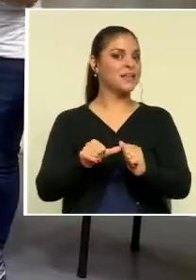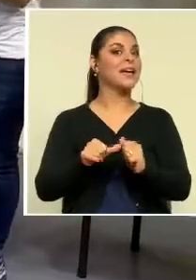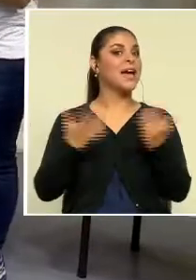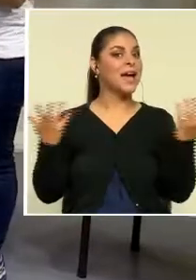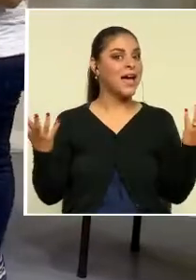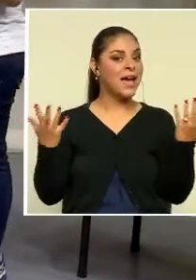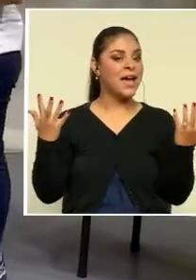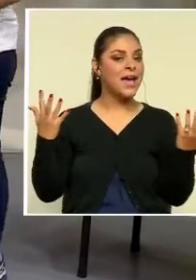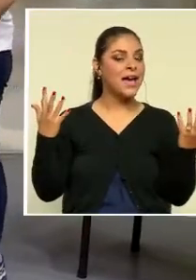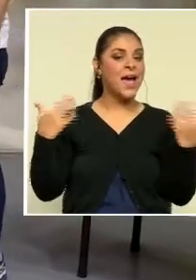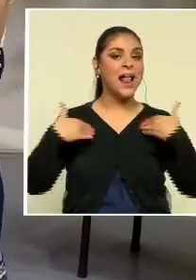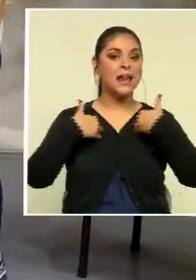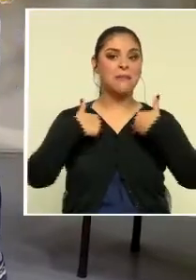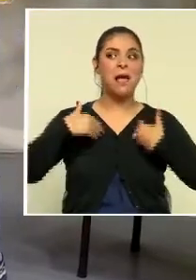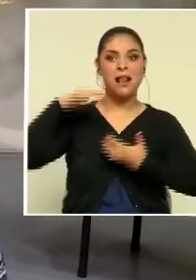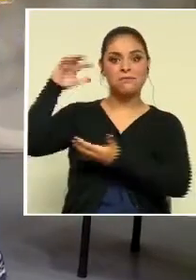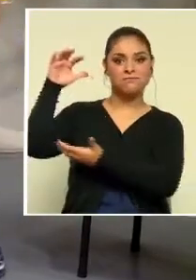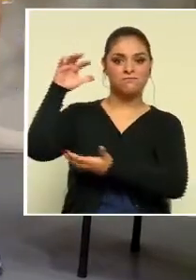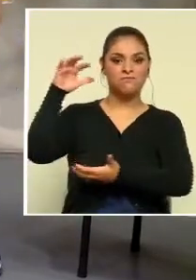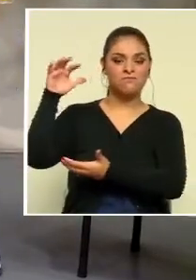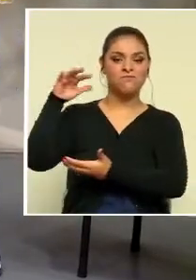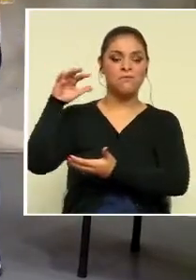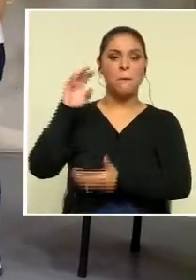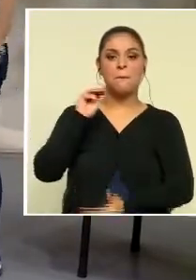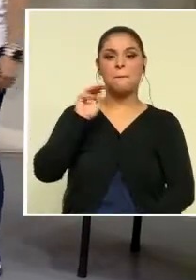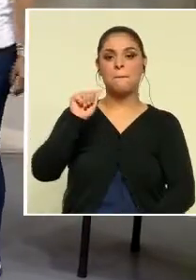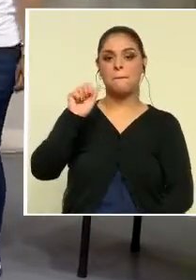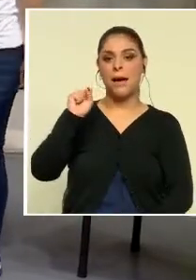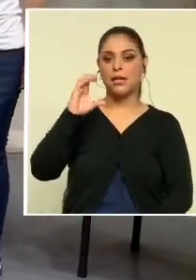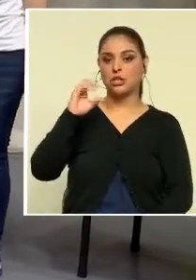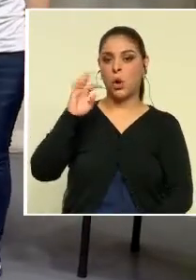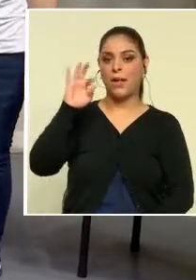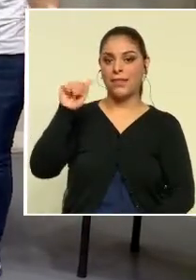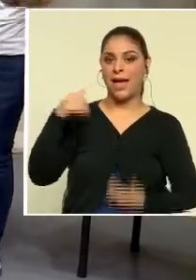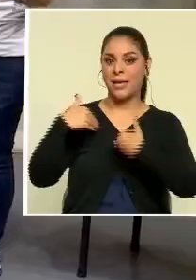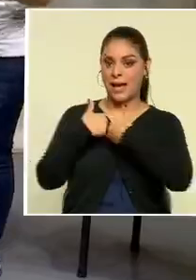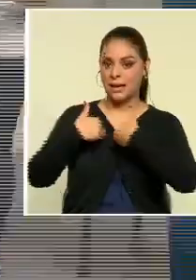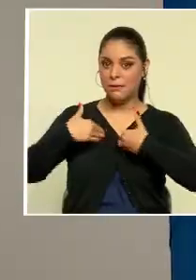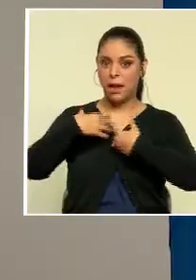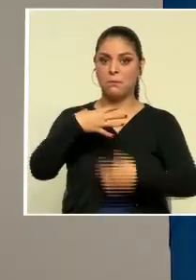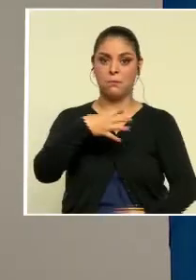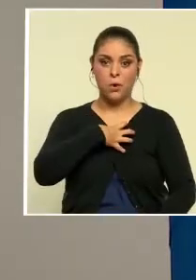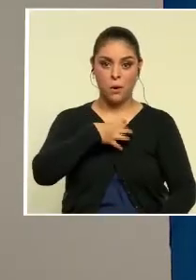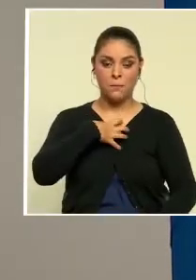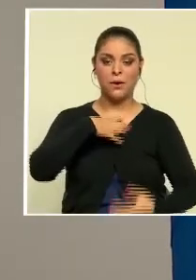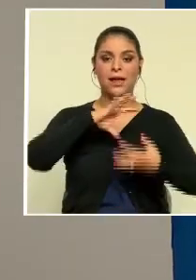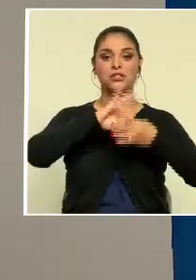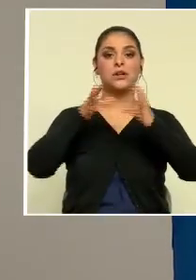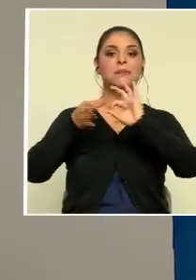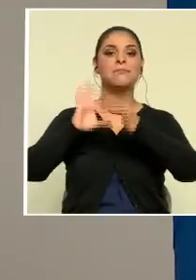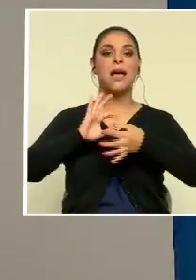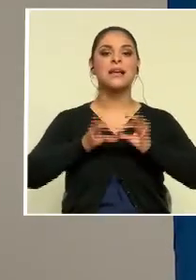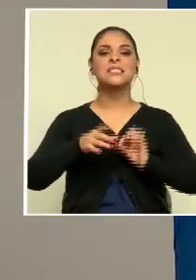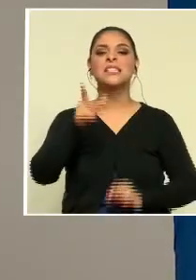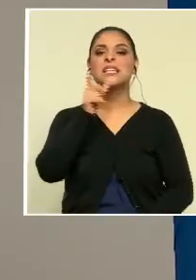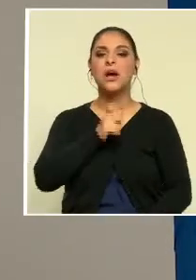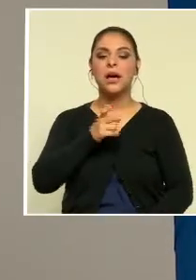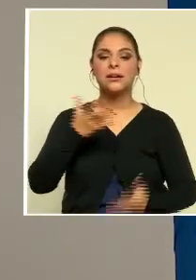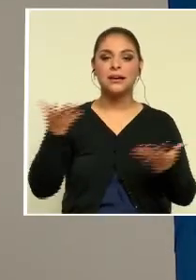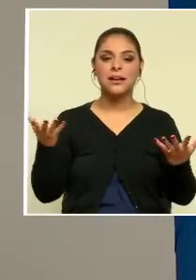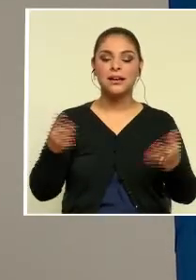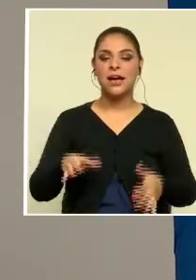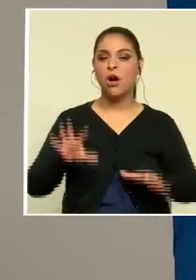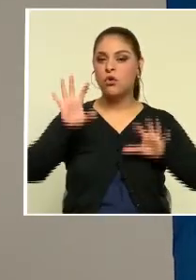las cosas olimpiada pero entonces ahí tenemos verdad nuestro jaguar ahí tenemos nuestro jaguar y la antorcha